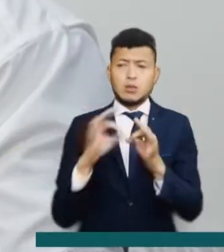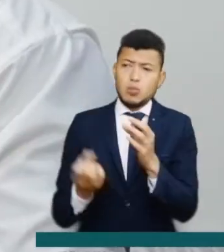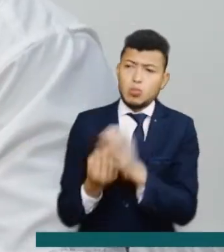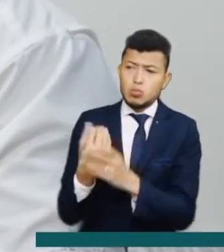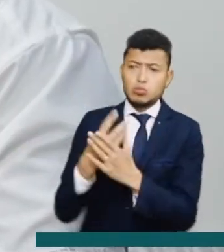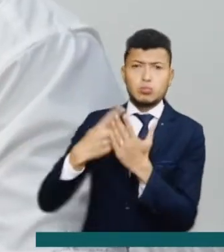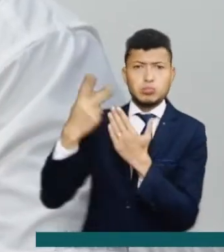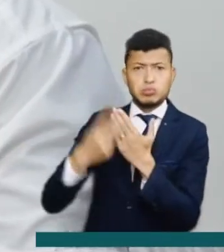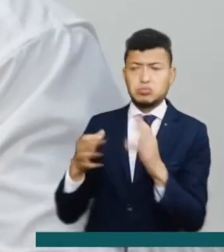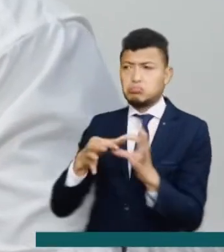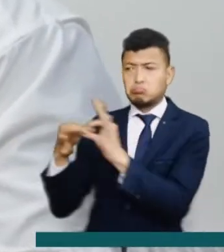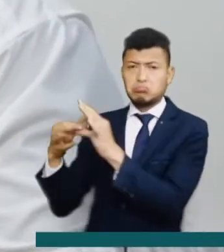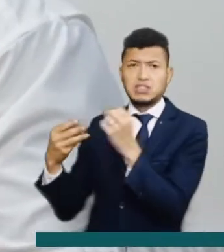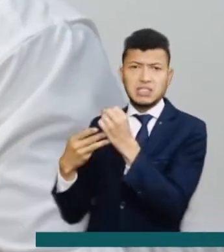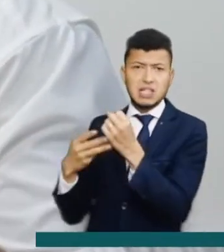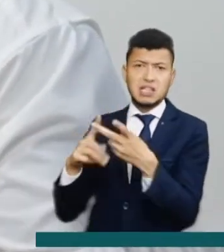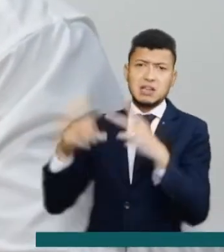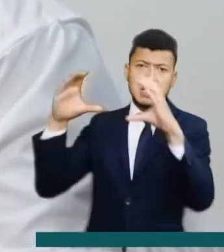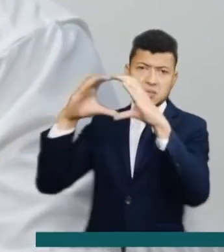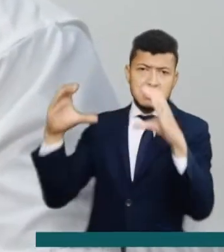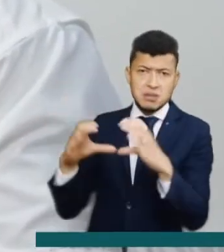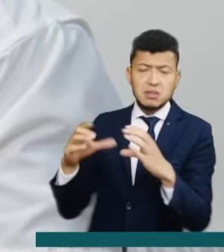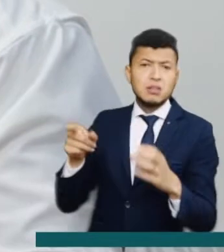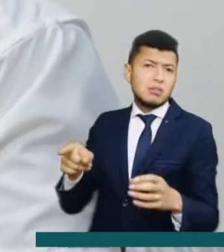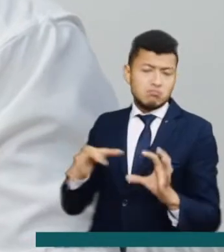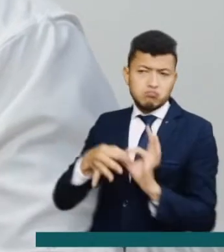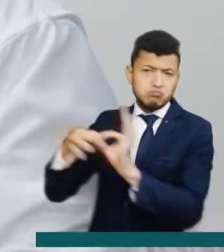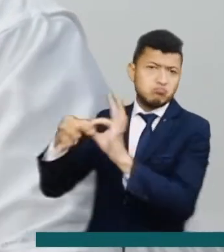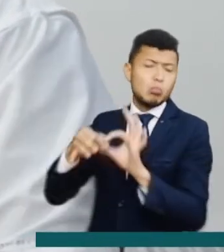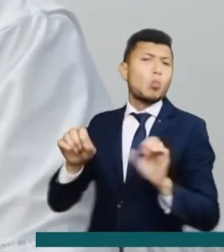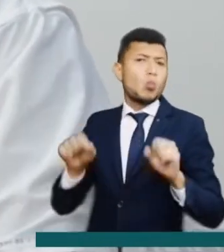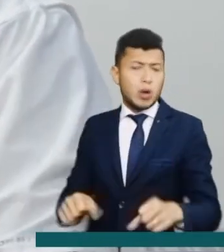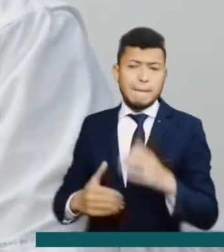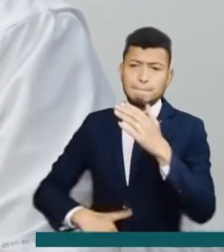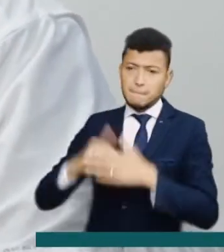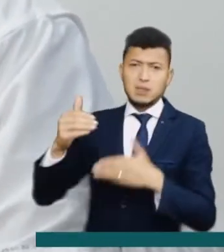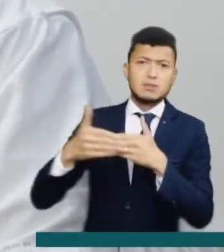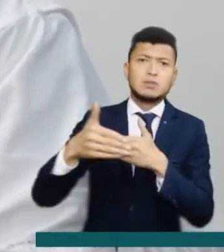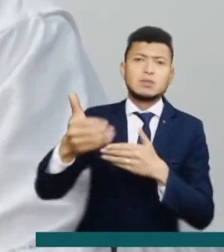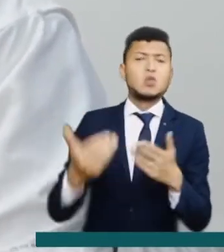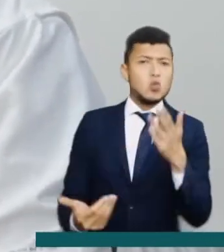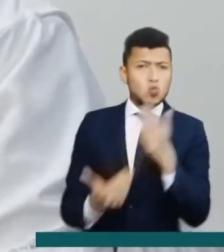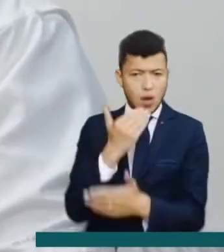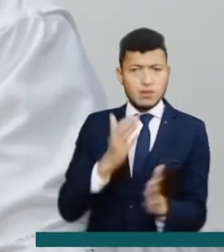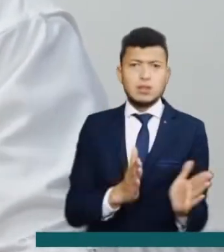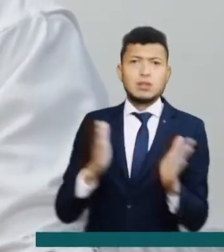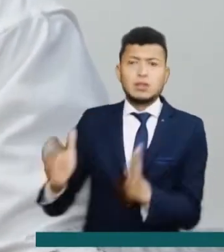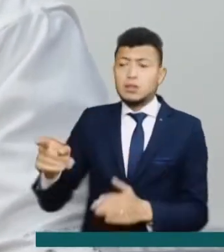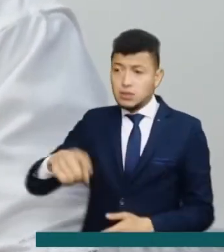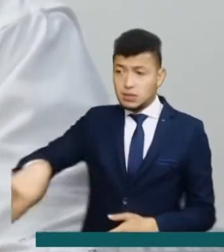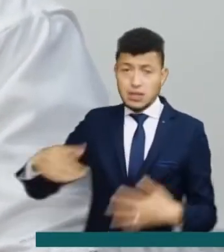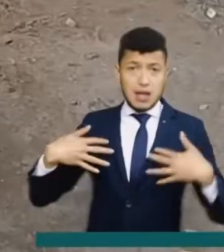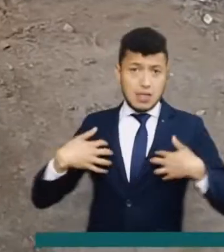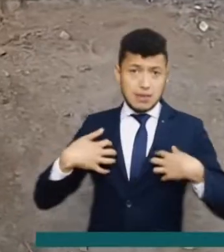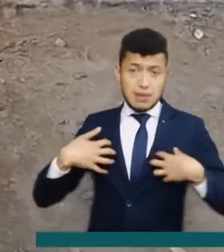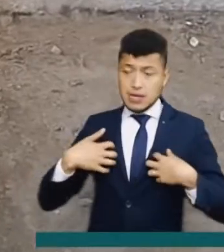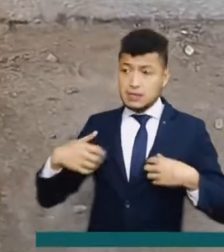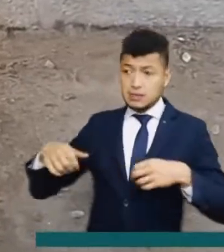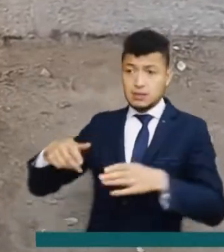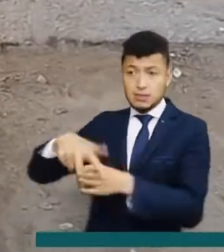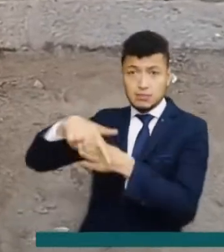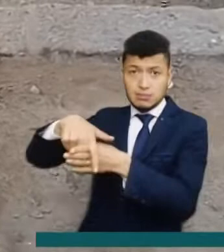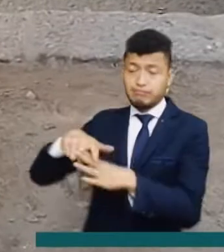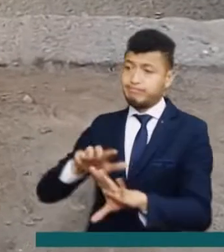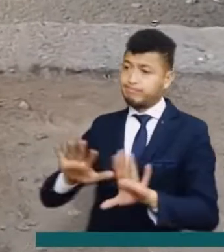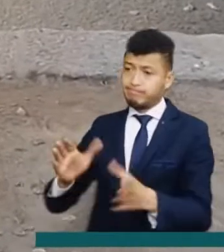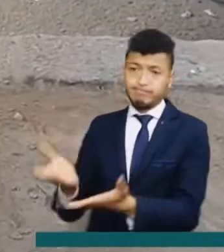lo de un proyecto productivo, bien sea con el SENA, bien sea con Cámara de Comercio, para que ellos puedan iniciar una nueva etapa y que esos animales se